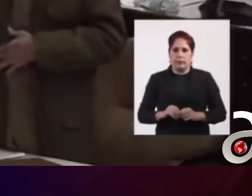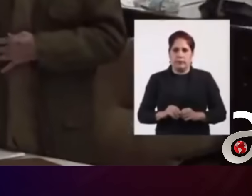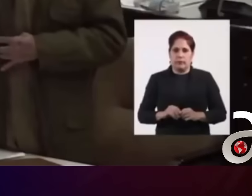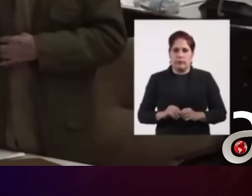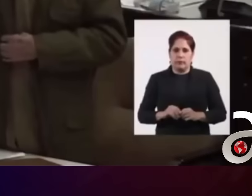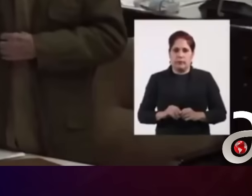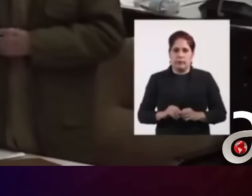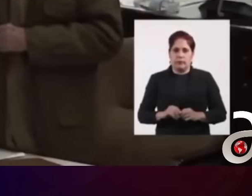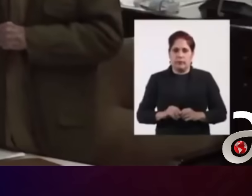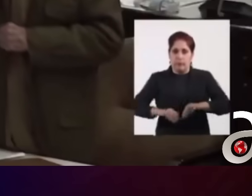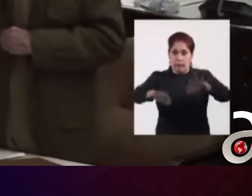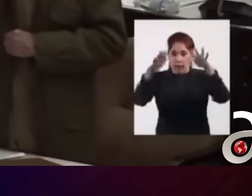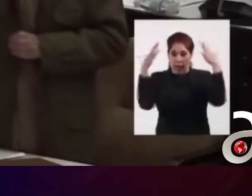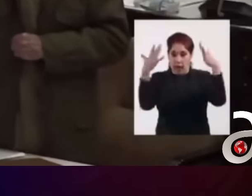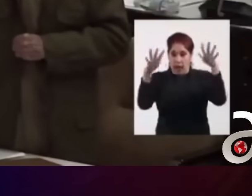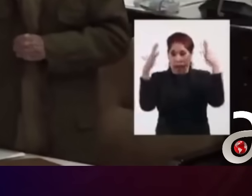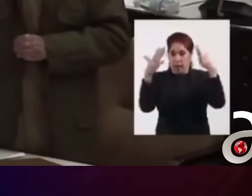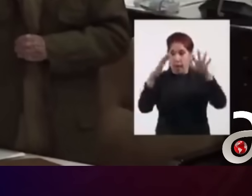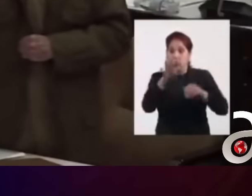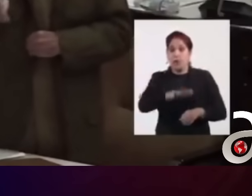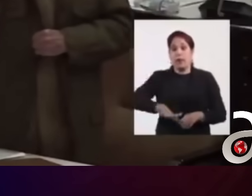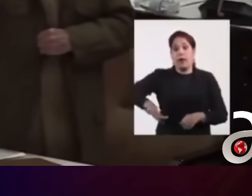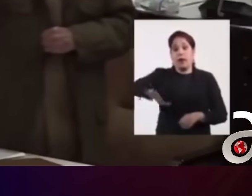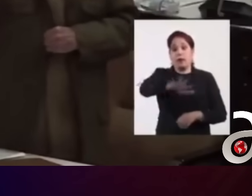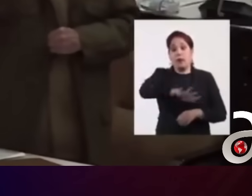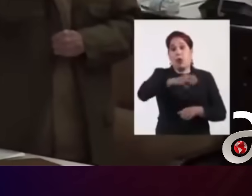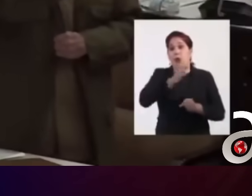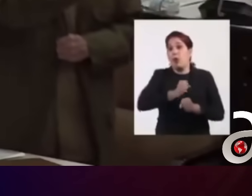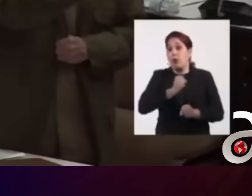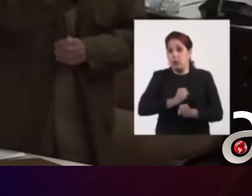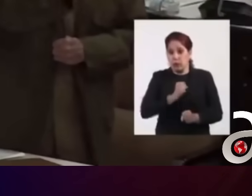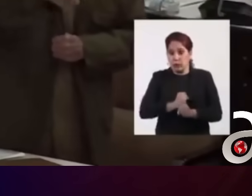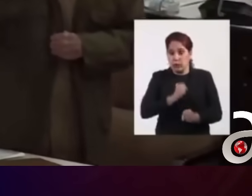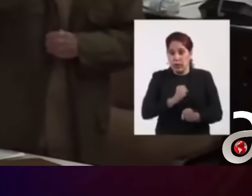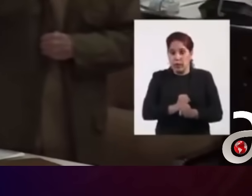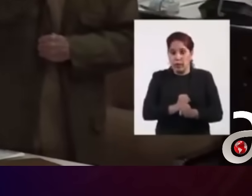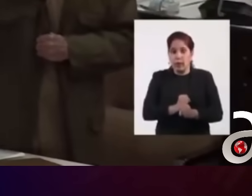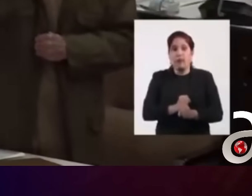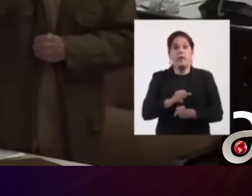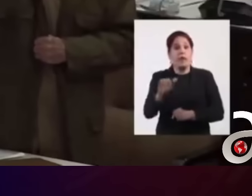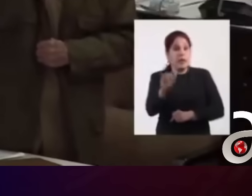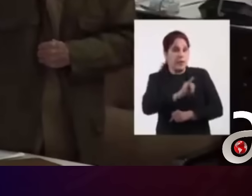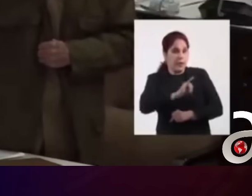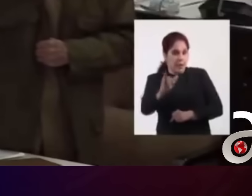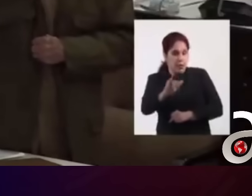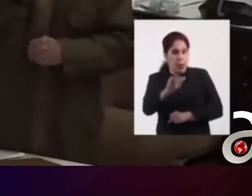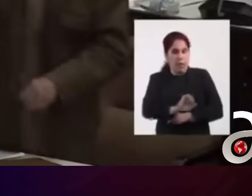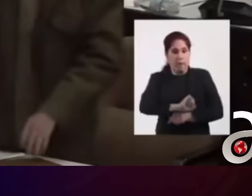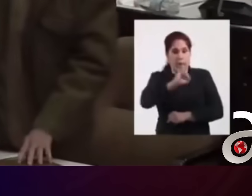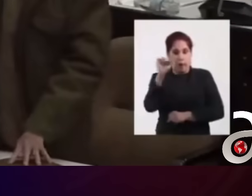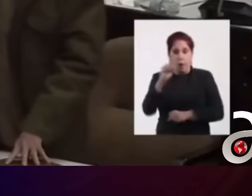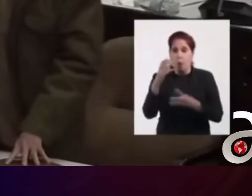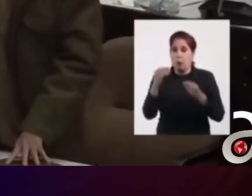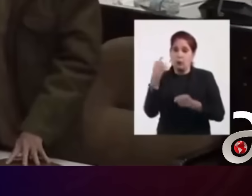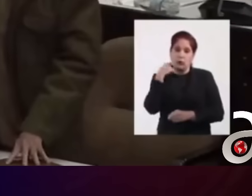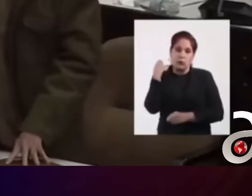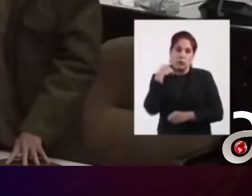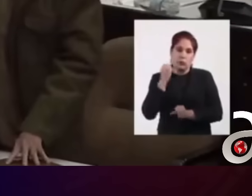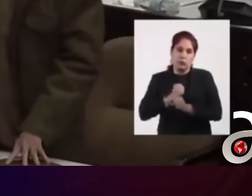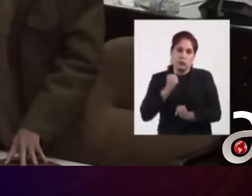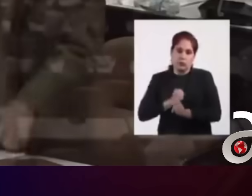el aplauso es para todos los trabajadores y para él también, que se lo ha ganado muchos años de trabajo.